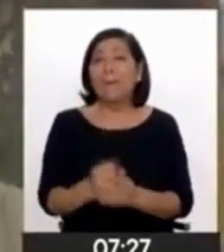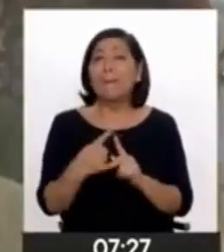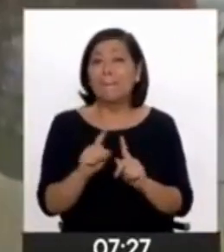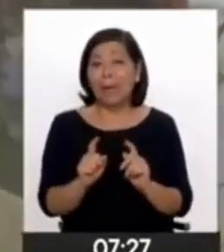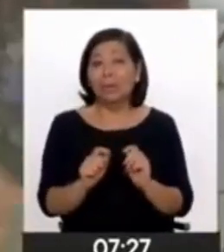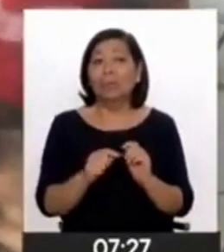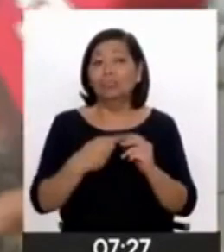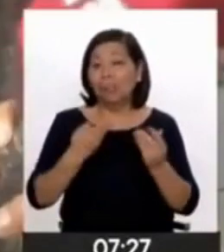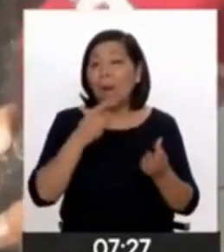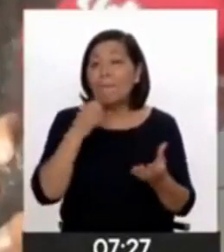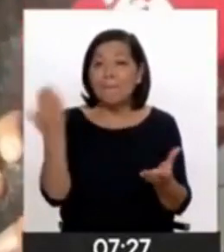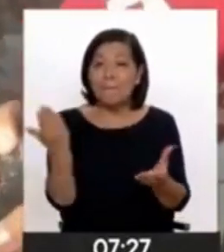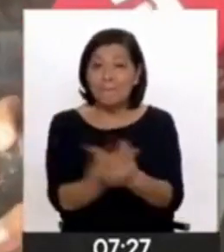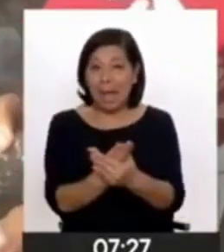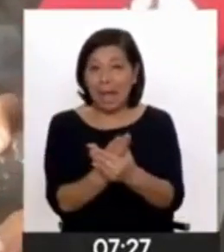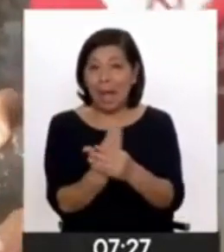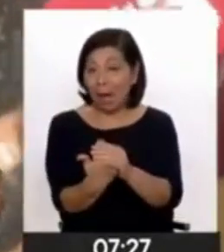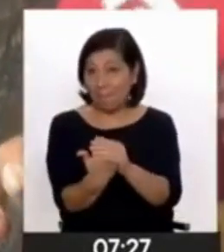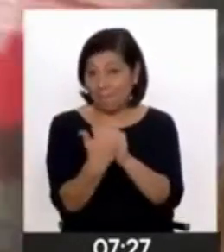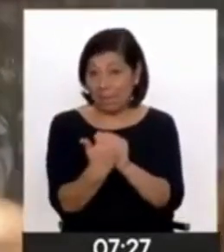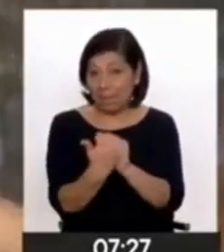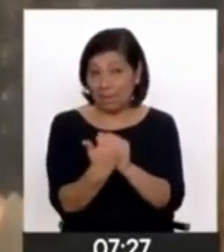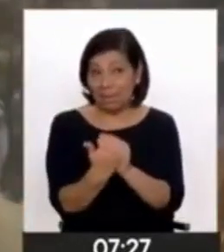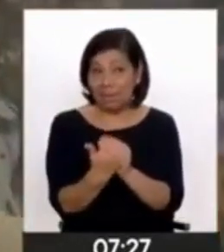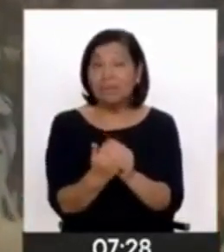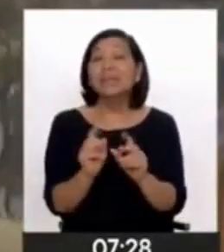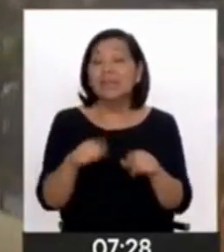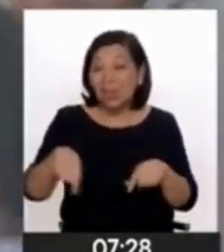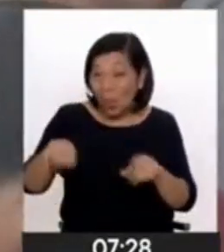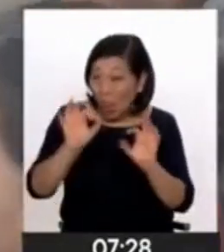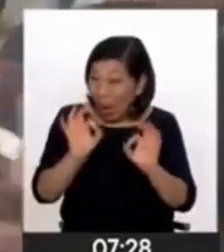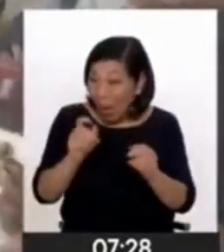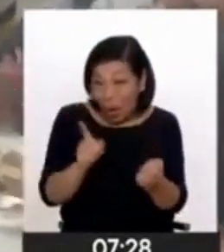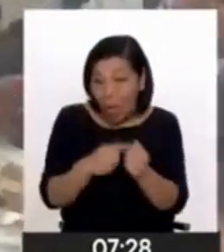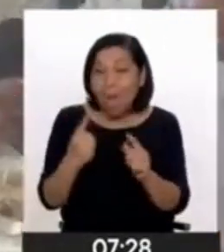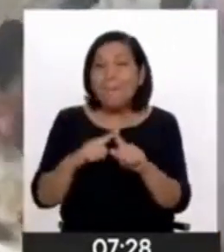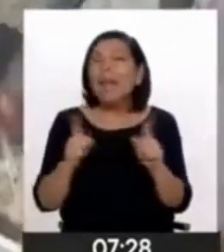para hacerlo hamburguesa. O sea, ¿han hecho el plato típico en una hamburguesa? Así es.